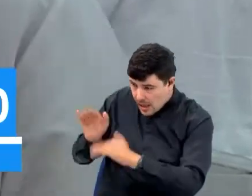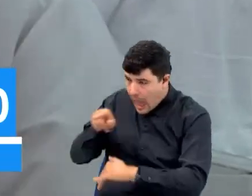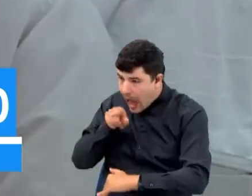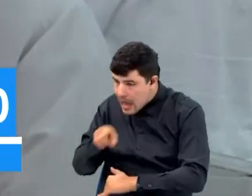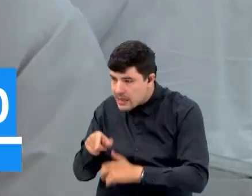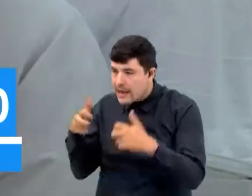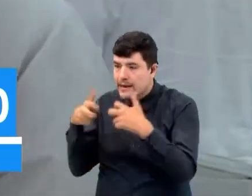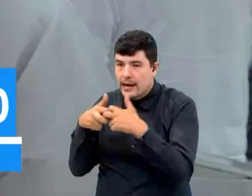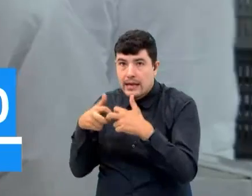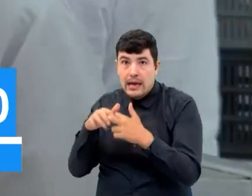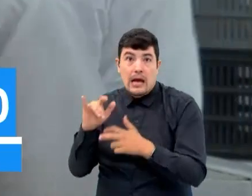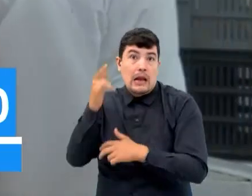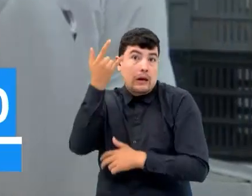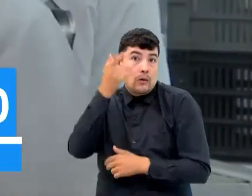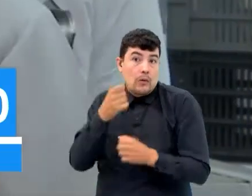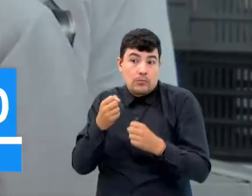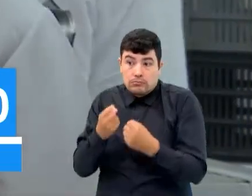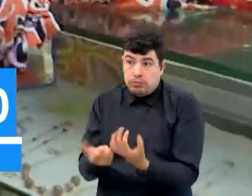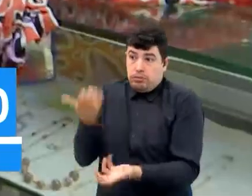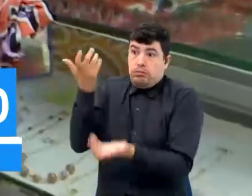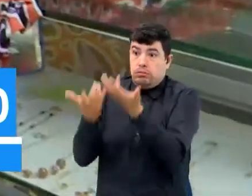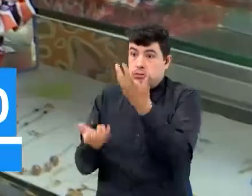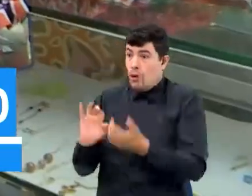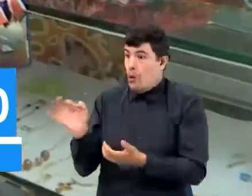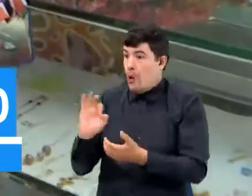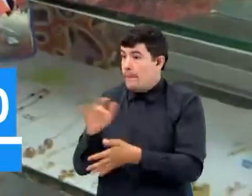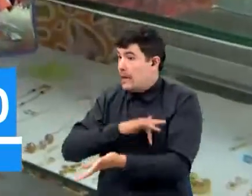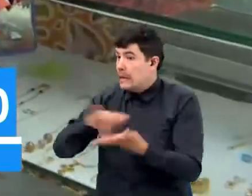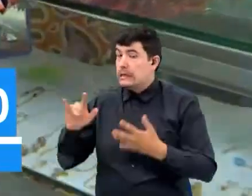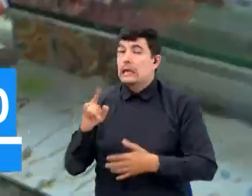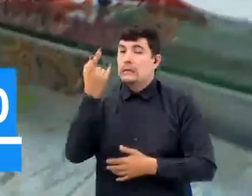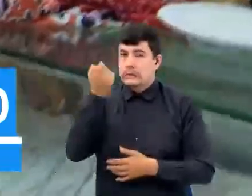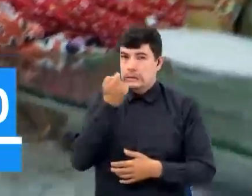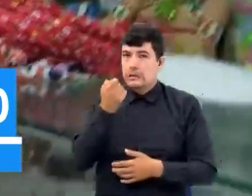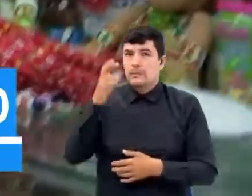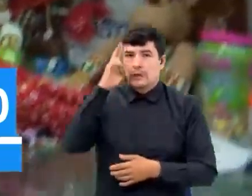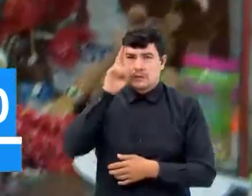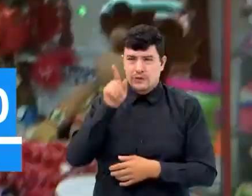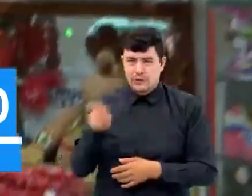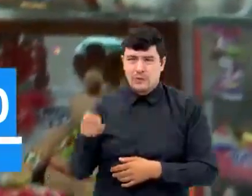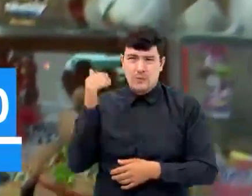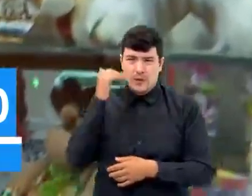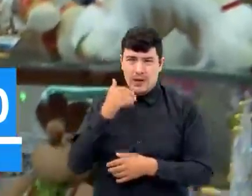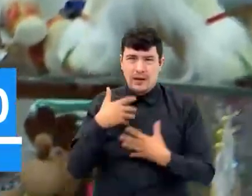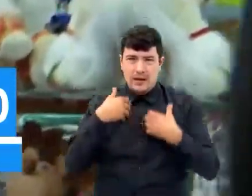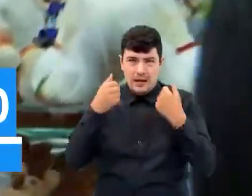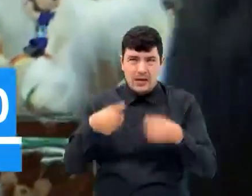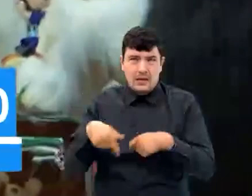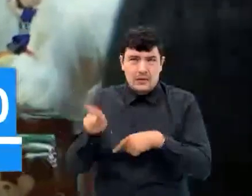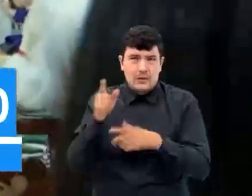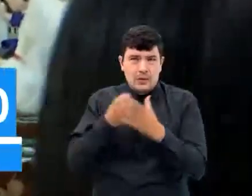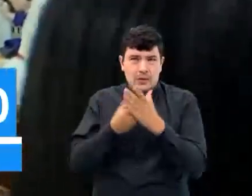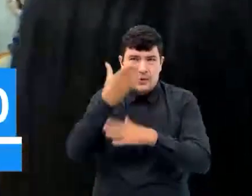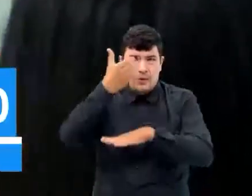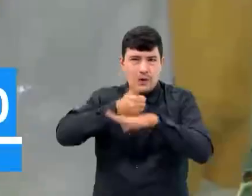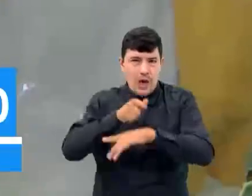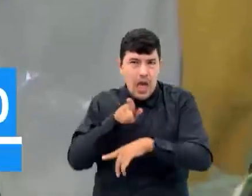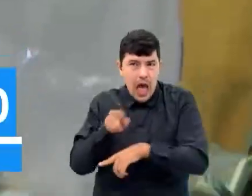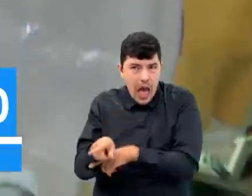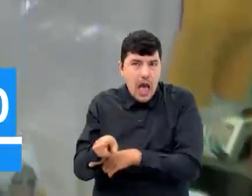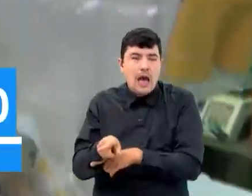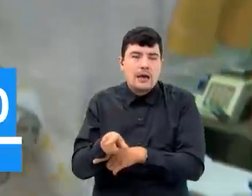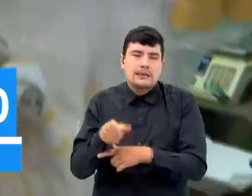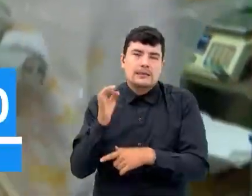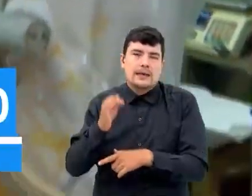puede pasar un incendio, una tragedia. La señora Nubia Aguilar, adjudicataria de esta plaza, es una de las más afectadas, pues cada que